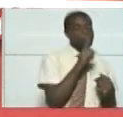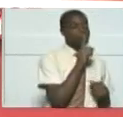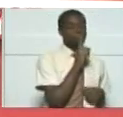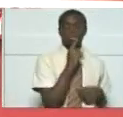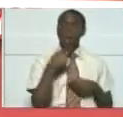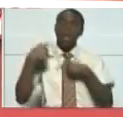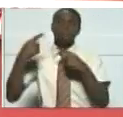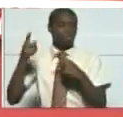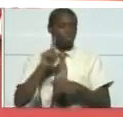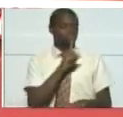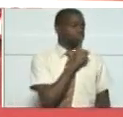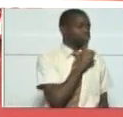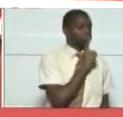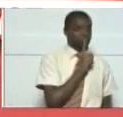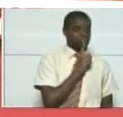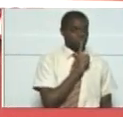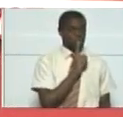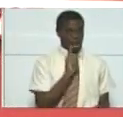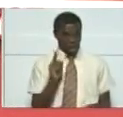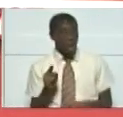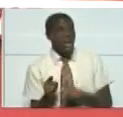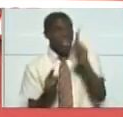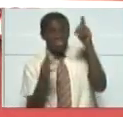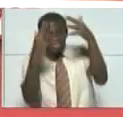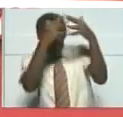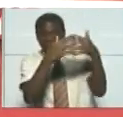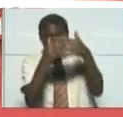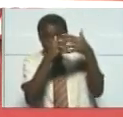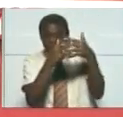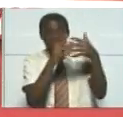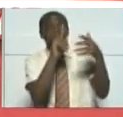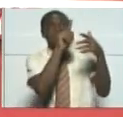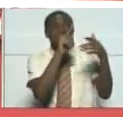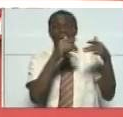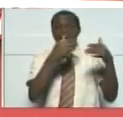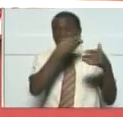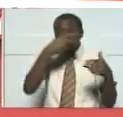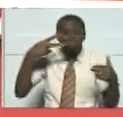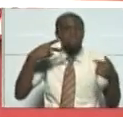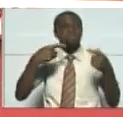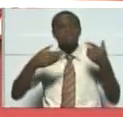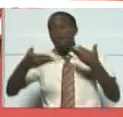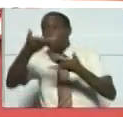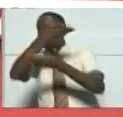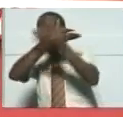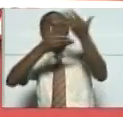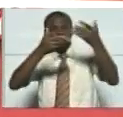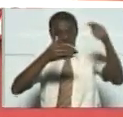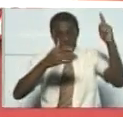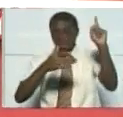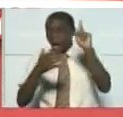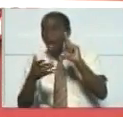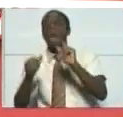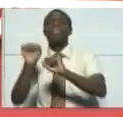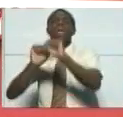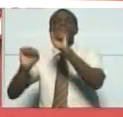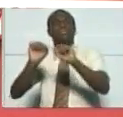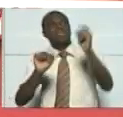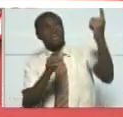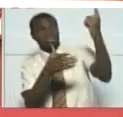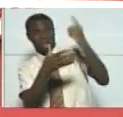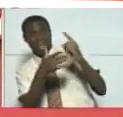ningún senador vinculado con las mafias al narcotráfico en el mundo nos venía a defender y Dios nos cuide que nos